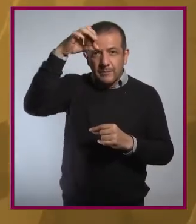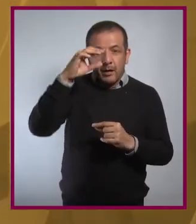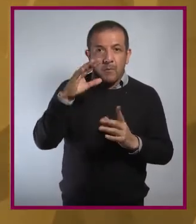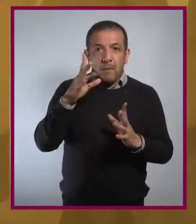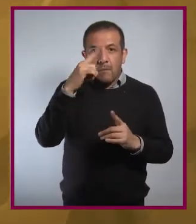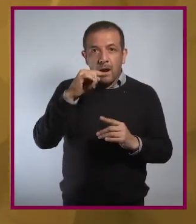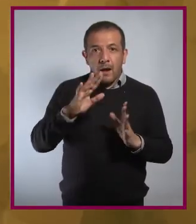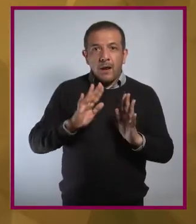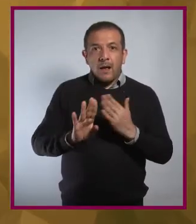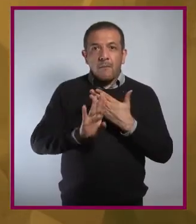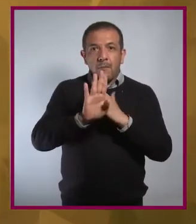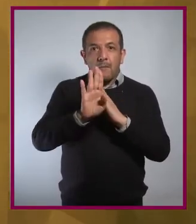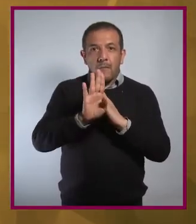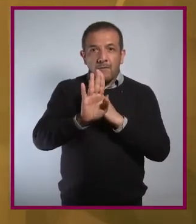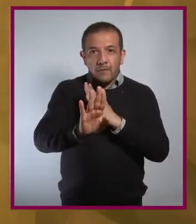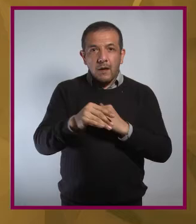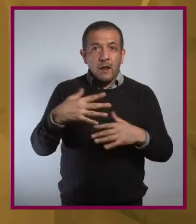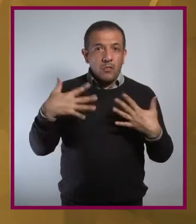En